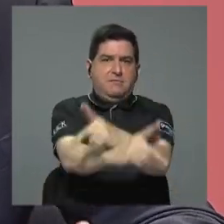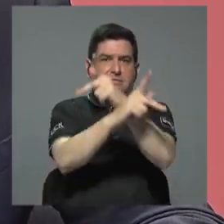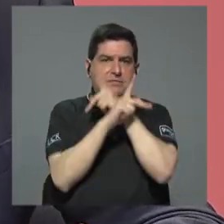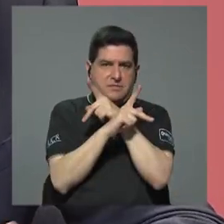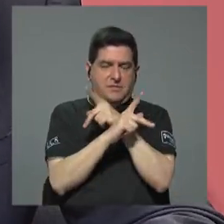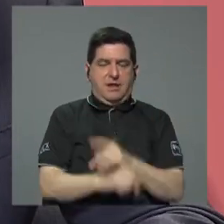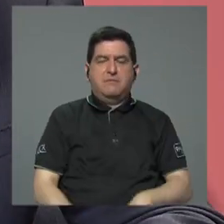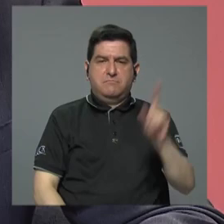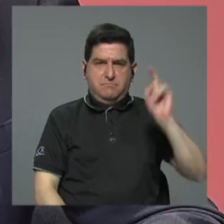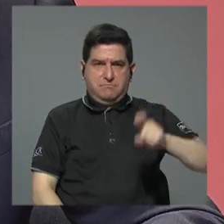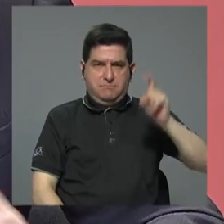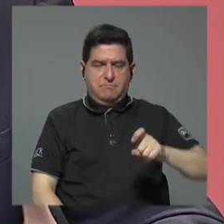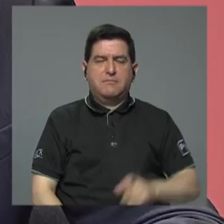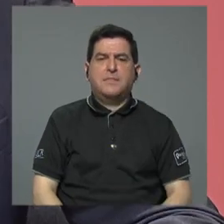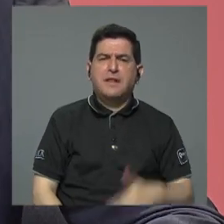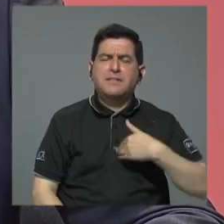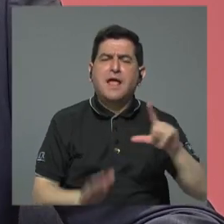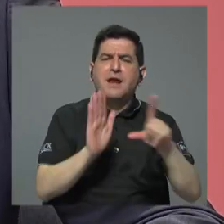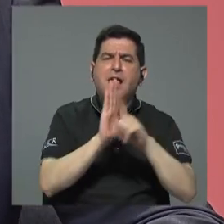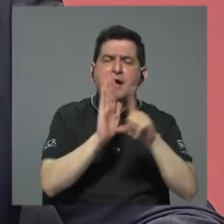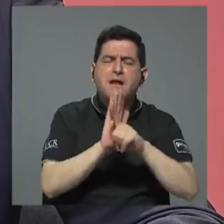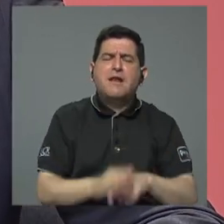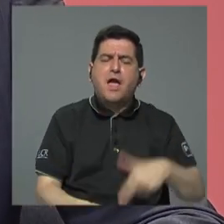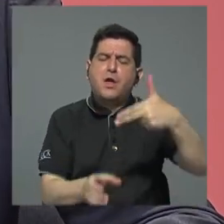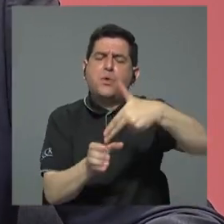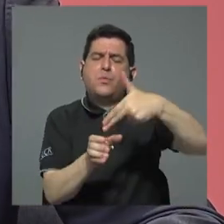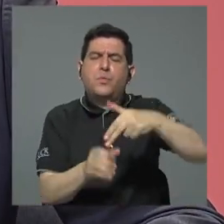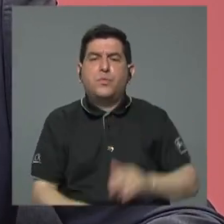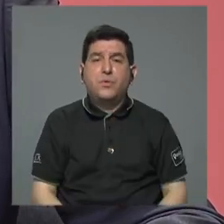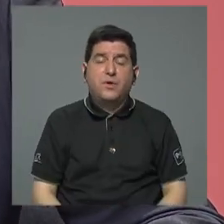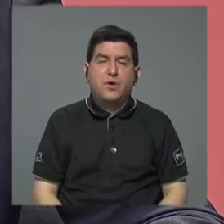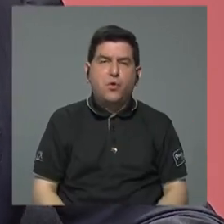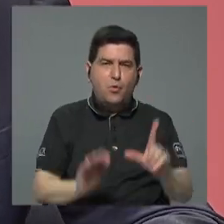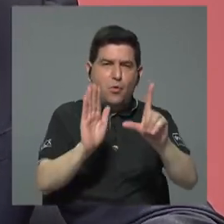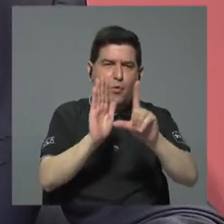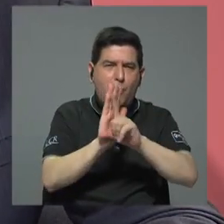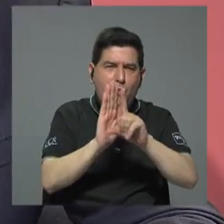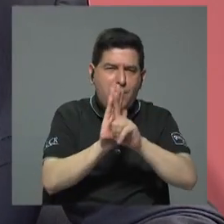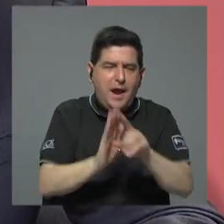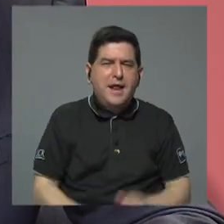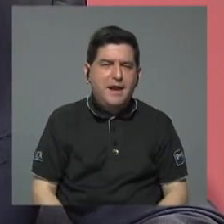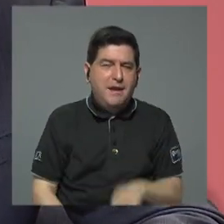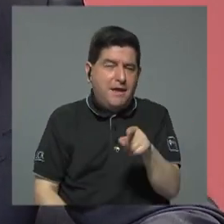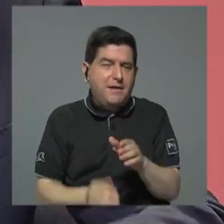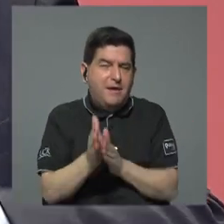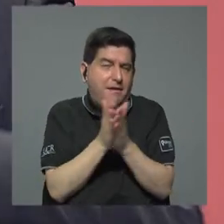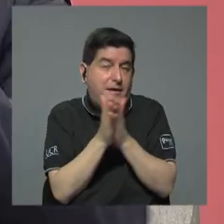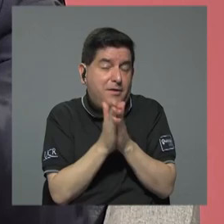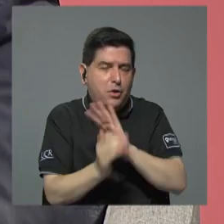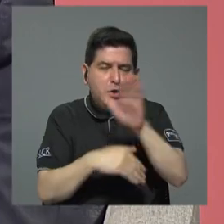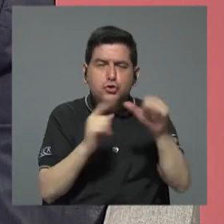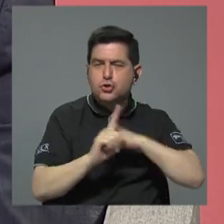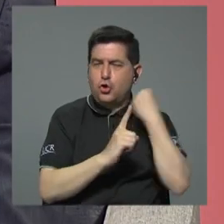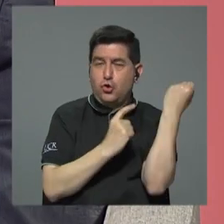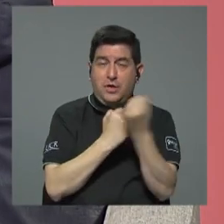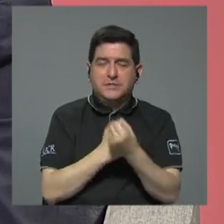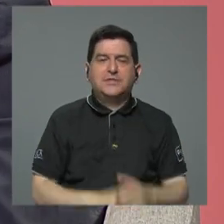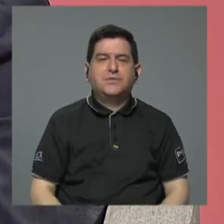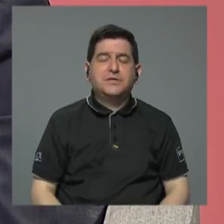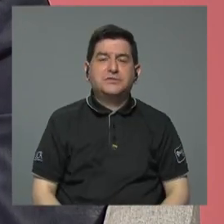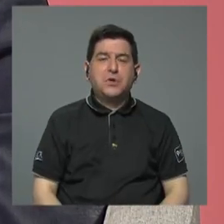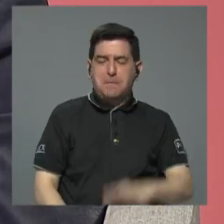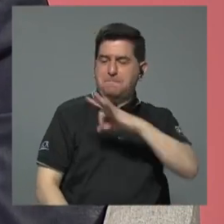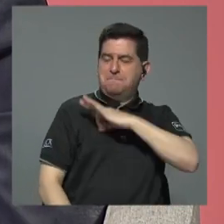que resguardar. Tenemos una ley de hidrocarburos, que es una ley leonina, además, que establece todas las condiciones